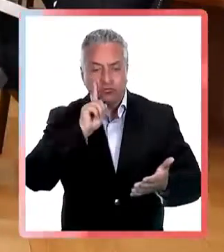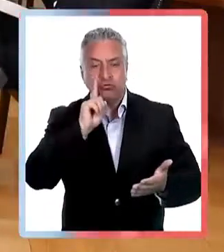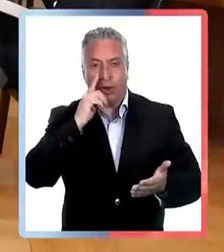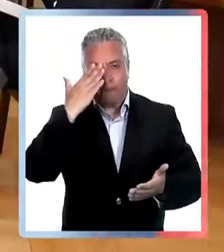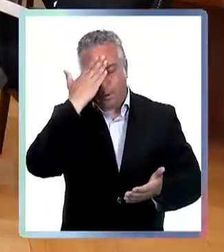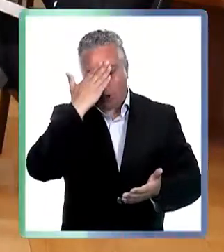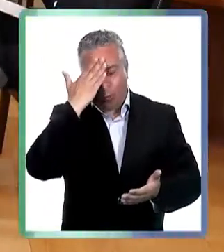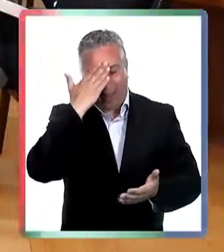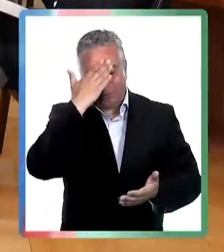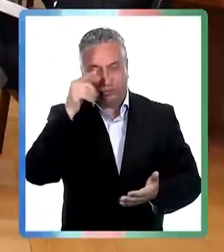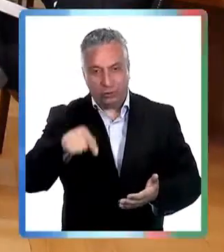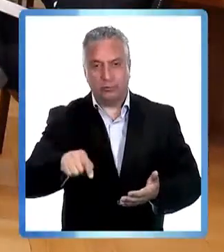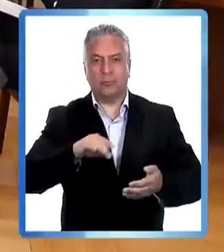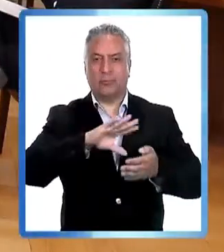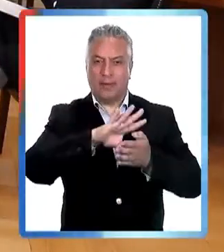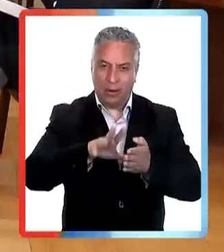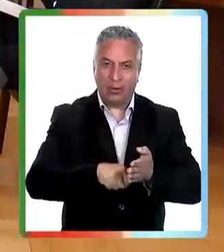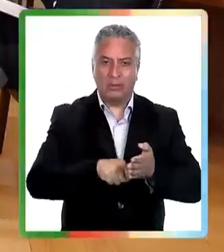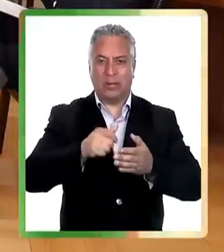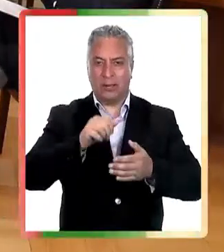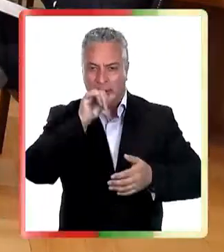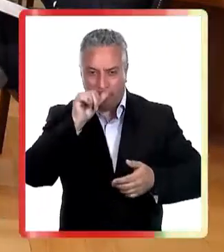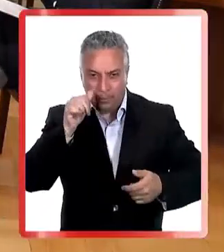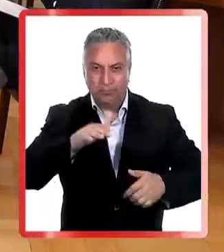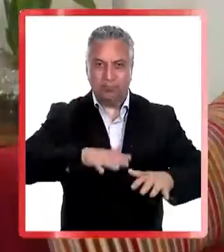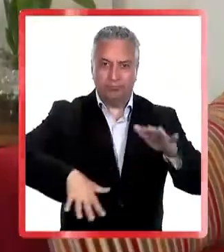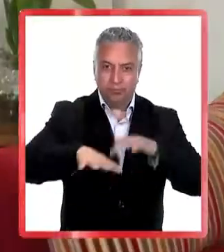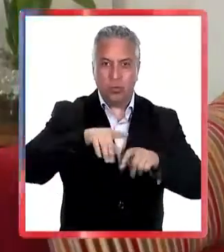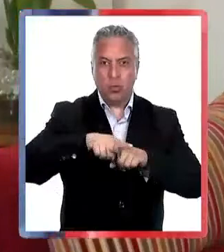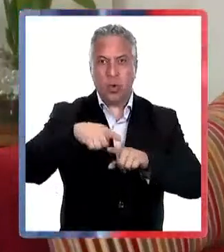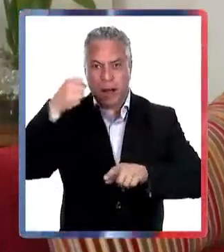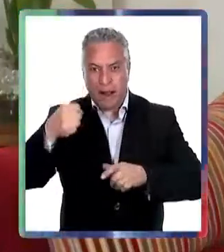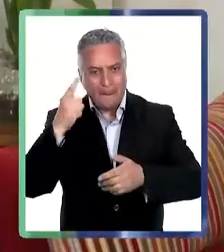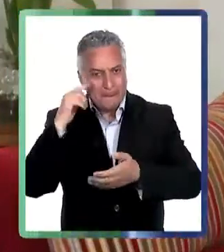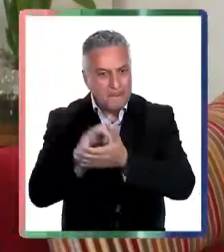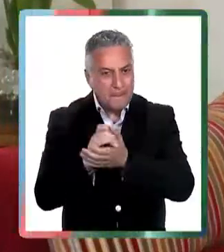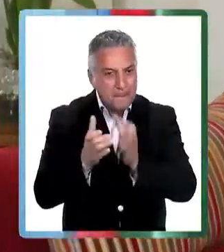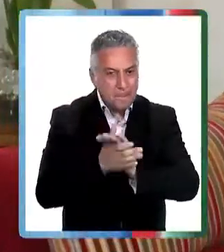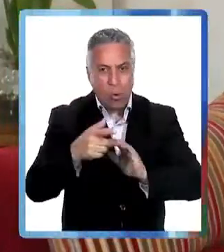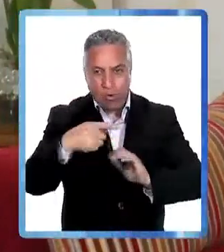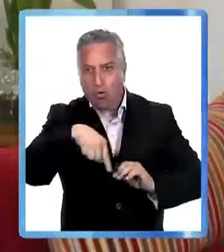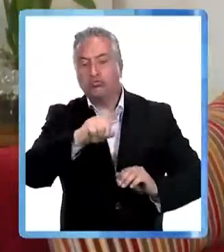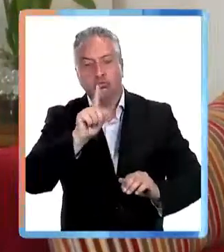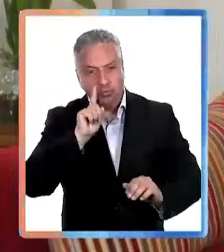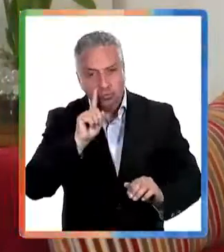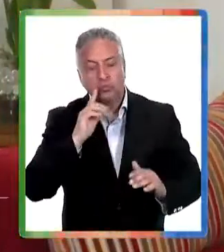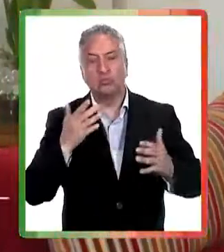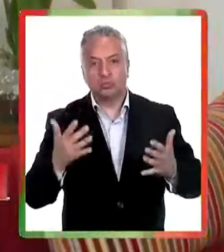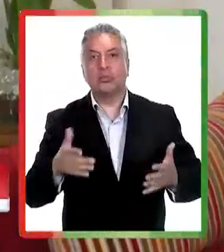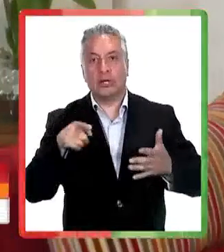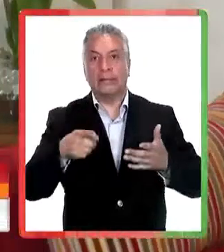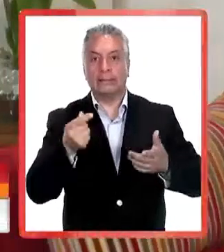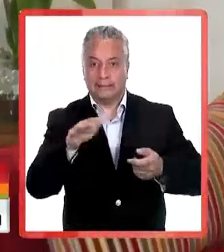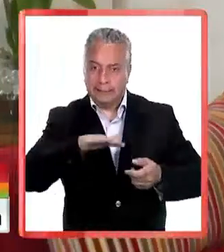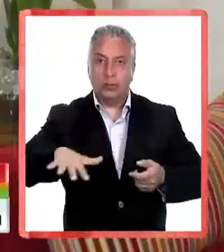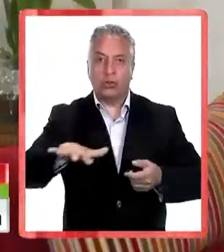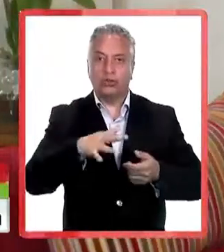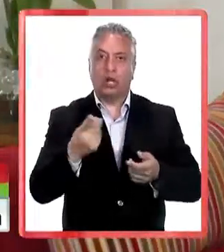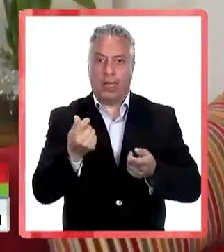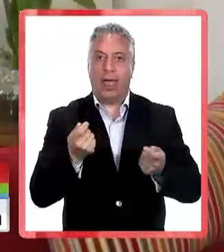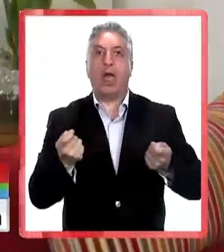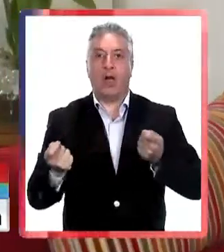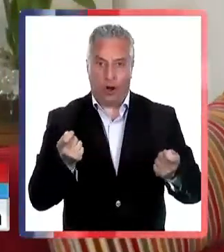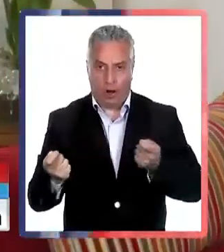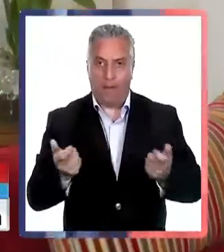las preocupaciones, es decir, delincuencia, narcotráfico, crimen organizado por una parte, y lo otro, la situación económica.